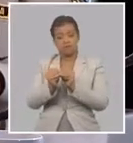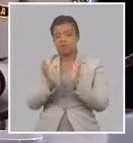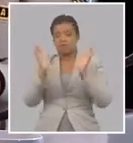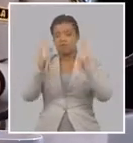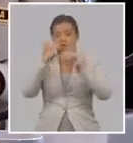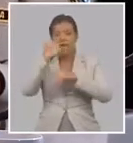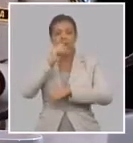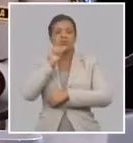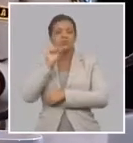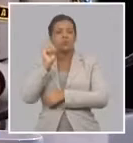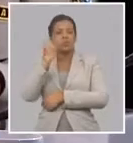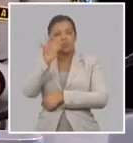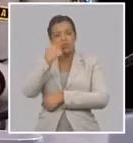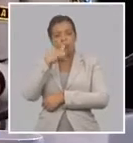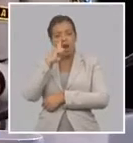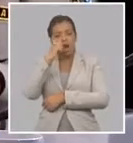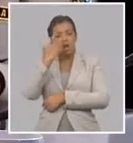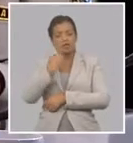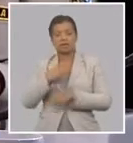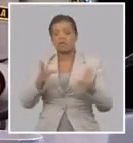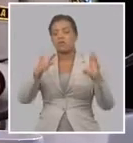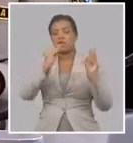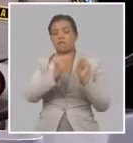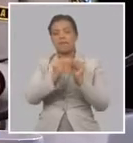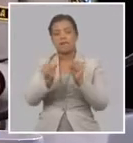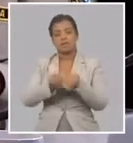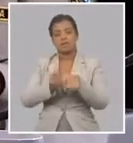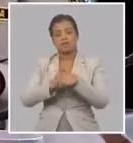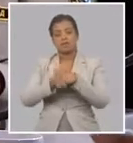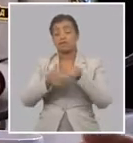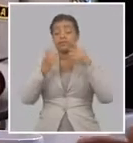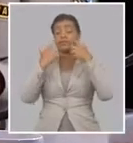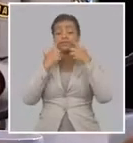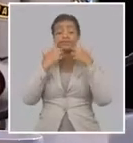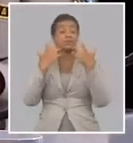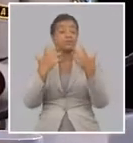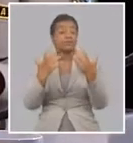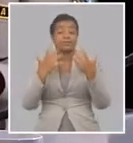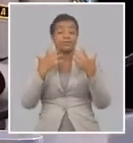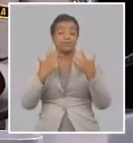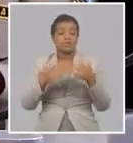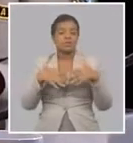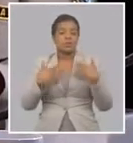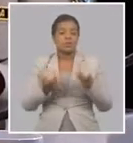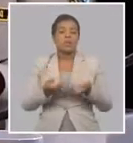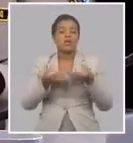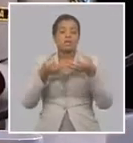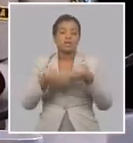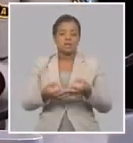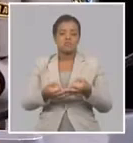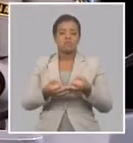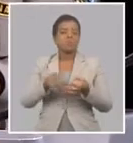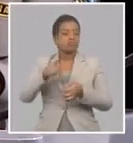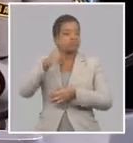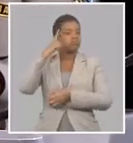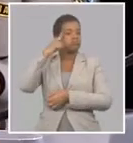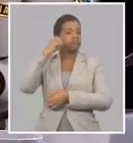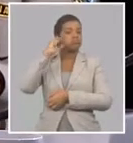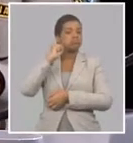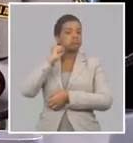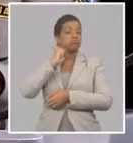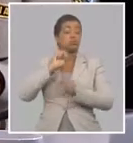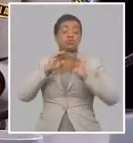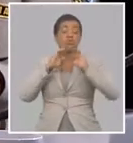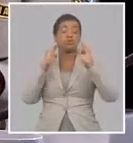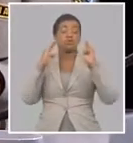ni en ninguno de los compañeros que trabajan en en los aeropuertos por lo tanto es sumamente importante que eso se garantice que se concientice y sobre